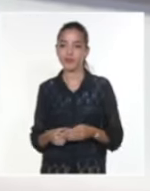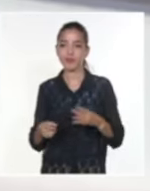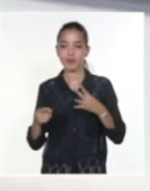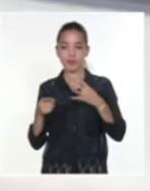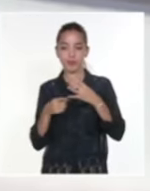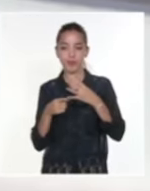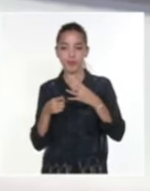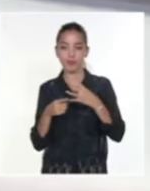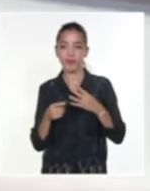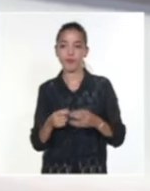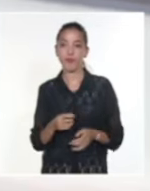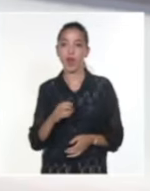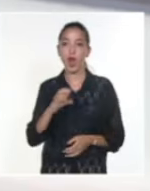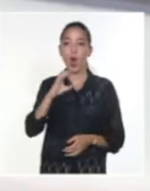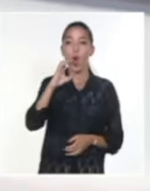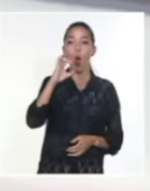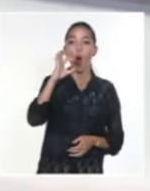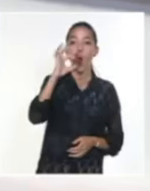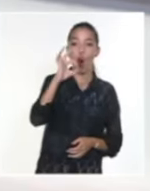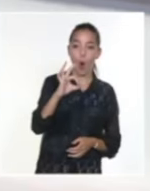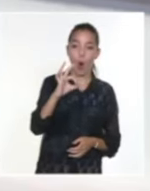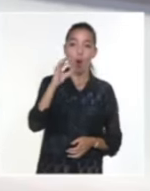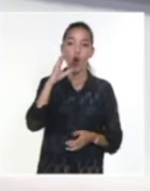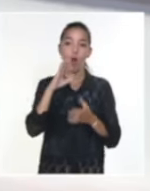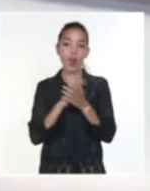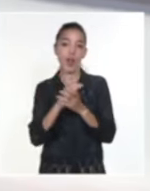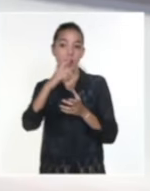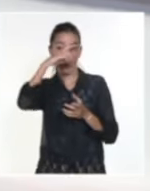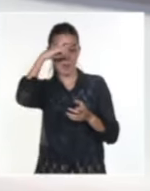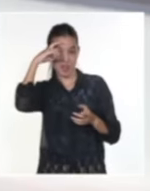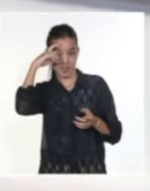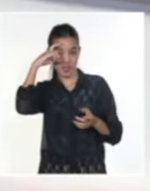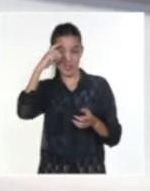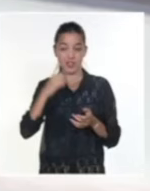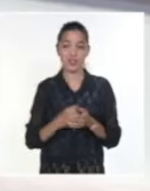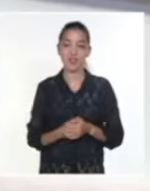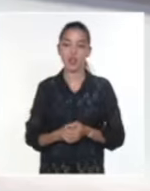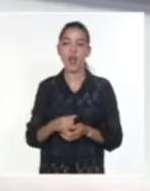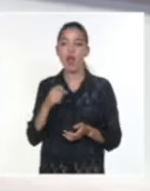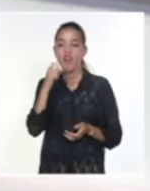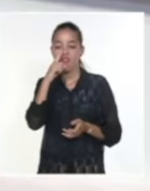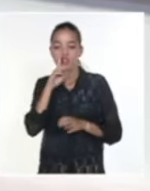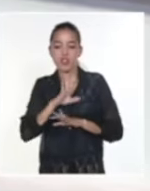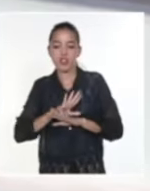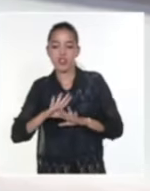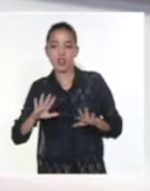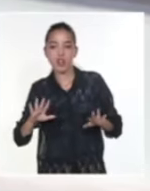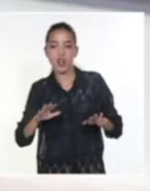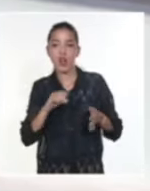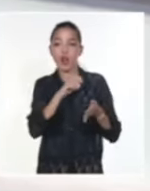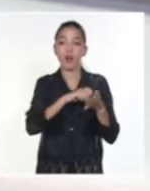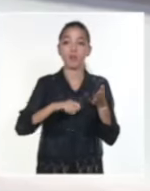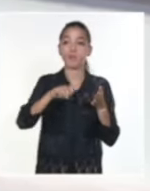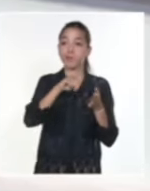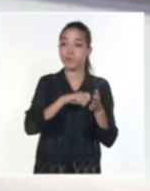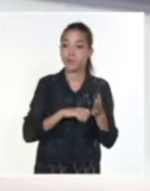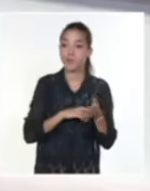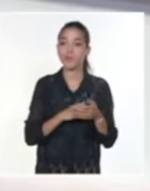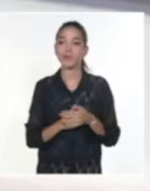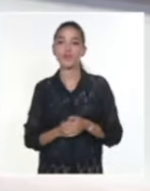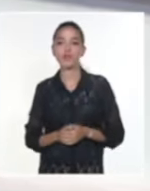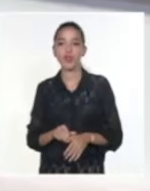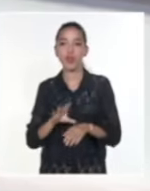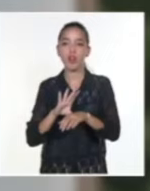terminar su negociación con los 194 Estados miembros para el establecimiento de un acuerdo sobre pandemia antes de la